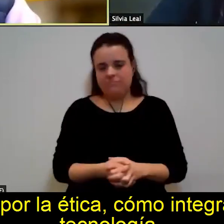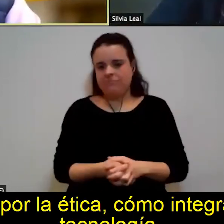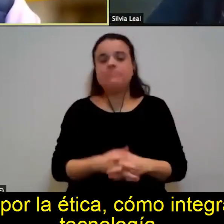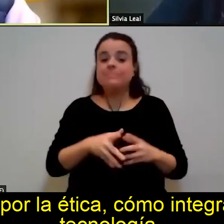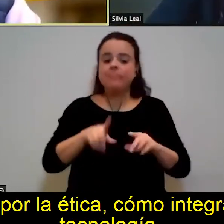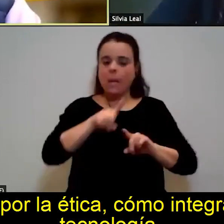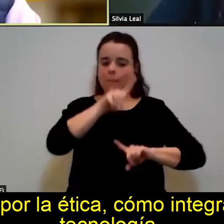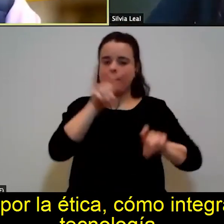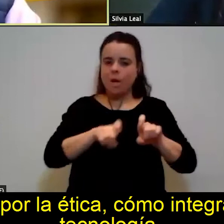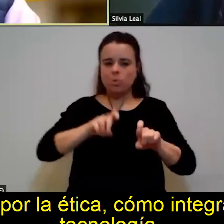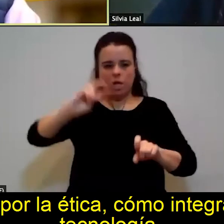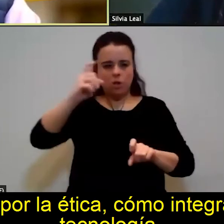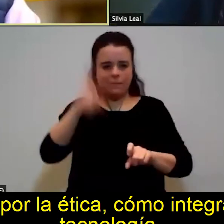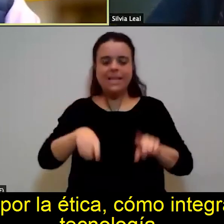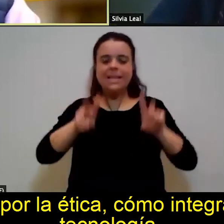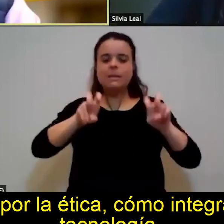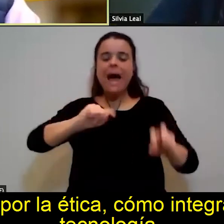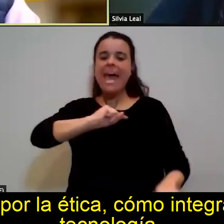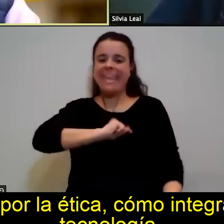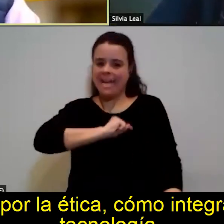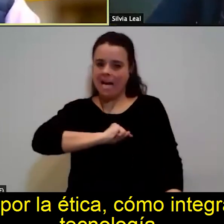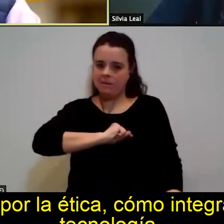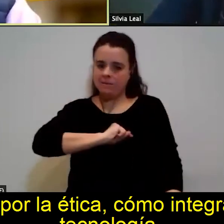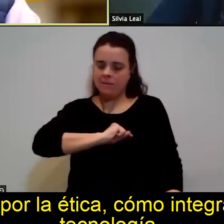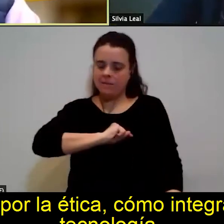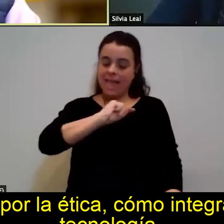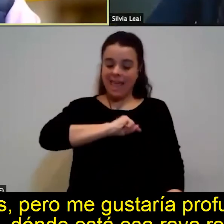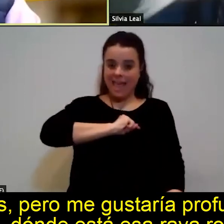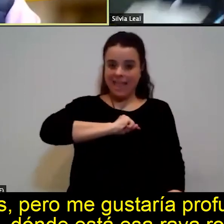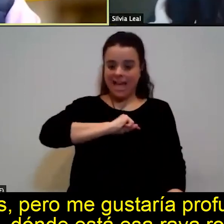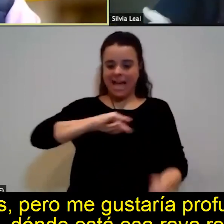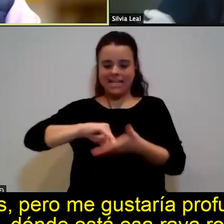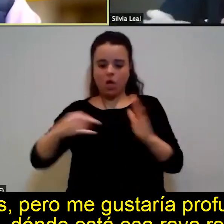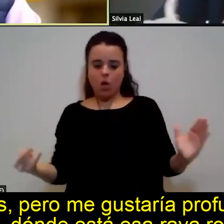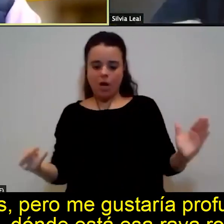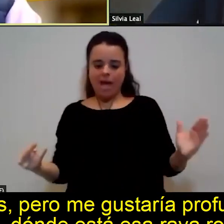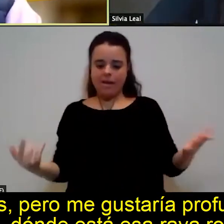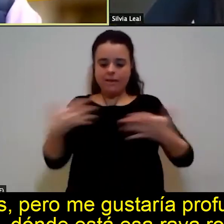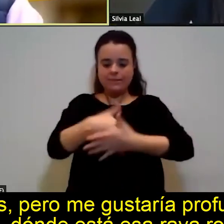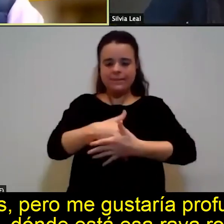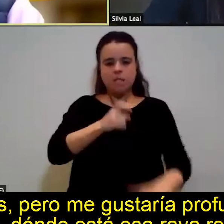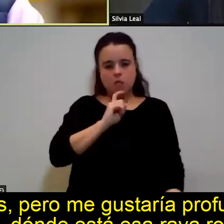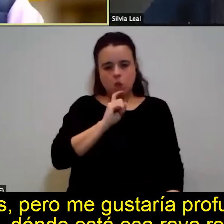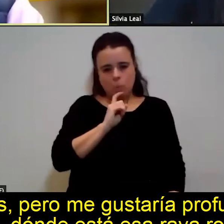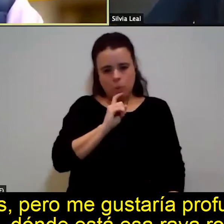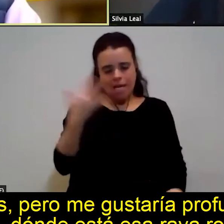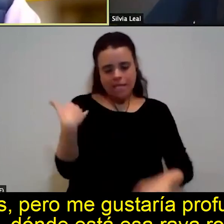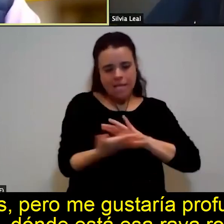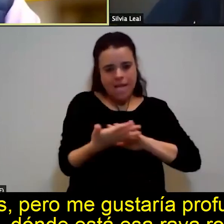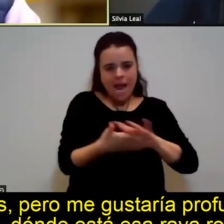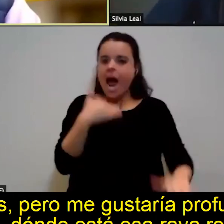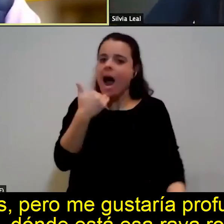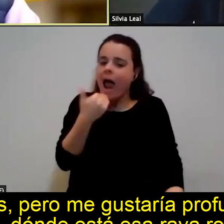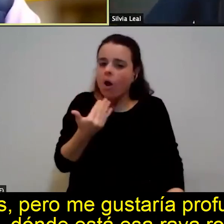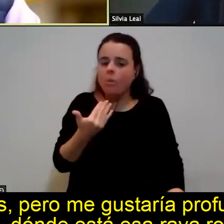por eso, ¿no? Por la ética. Cómo integrar la ética en la tecnología. Hemos hablado un poco antes, pero sí me gustaría profundizar